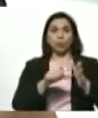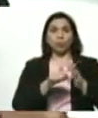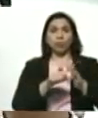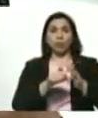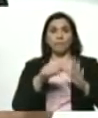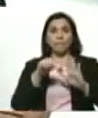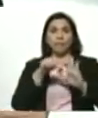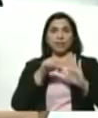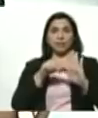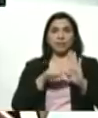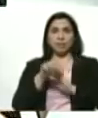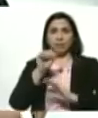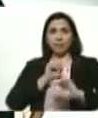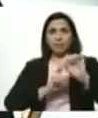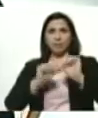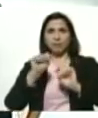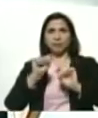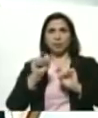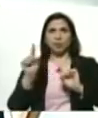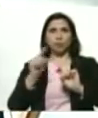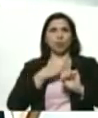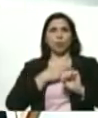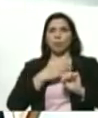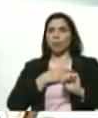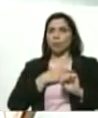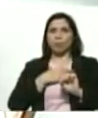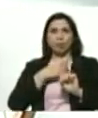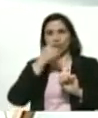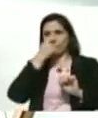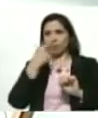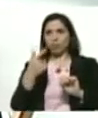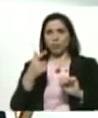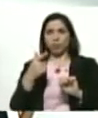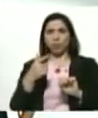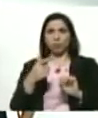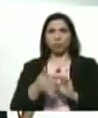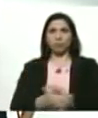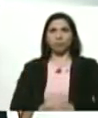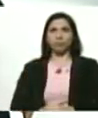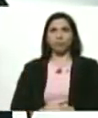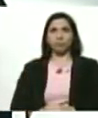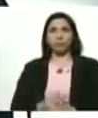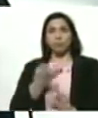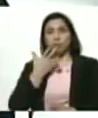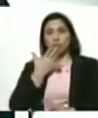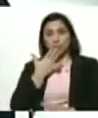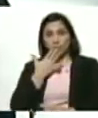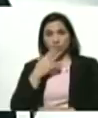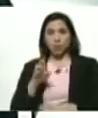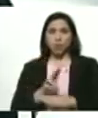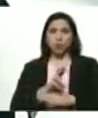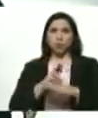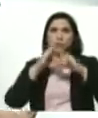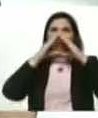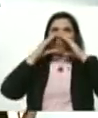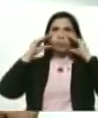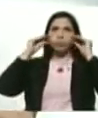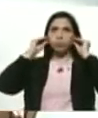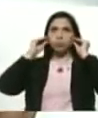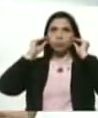de prevención no se pueden abandonar bajo ningún concepto por ejemplo el uso de la mascarilla